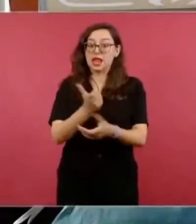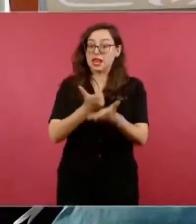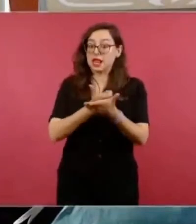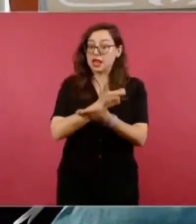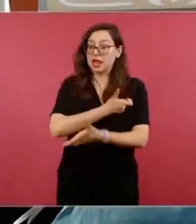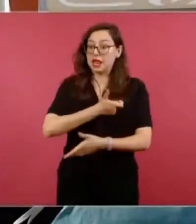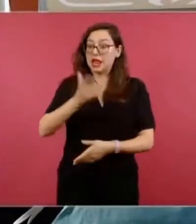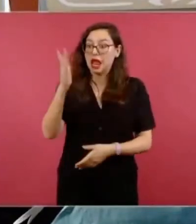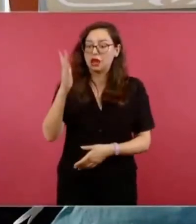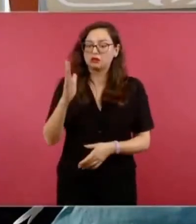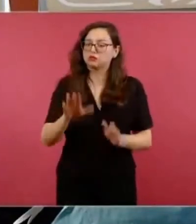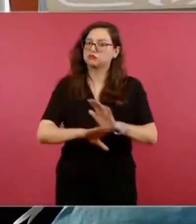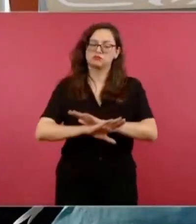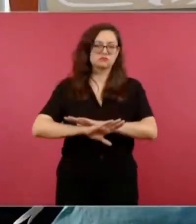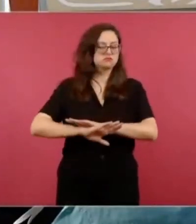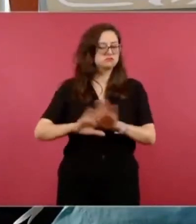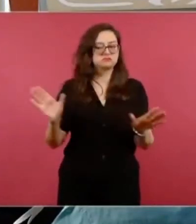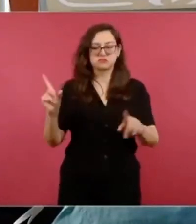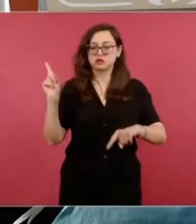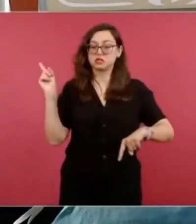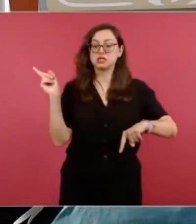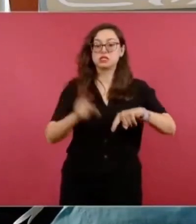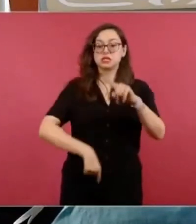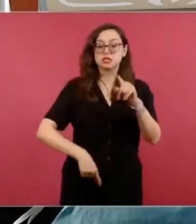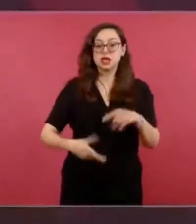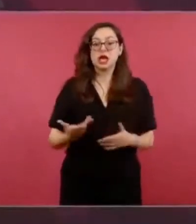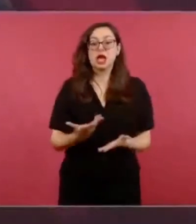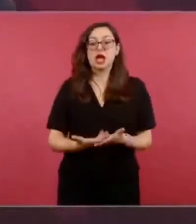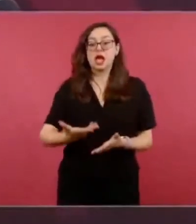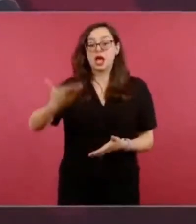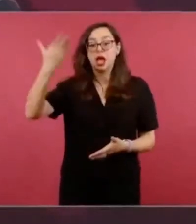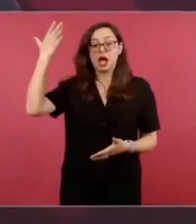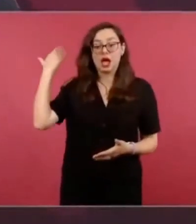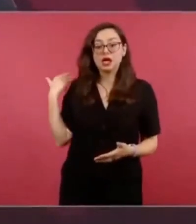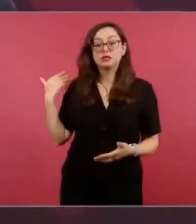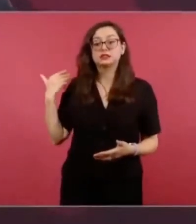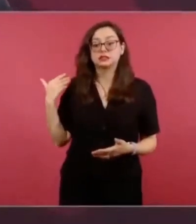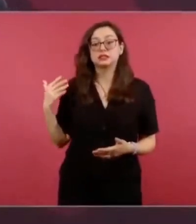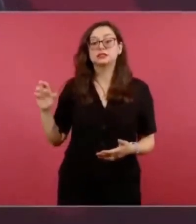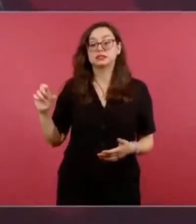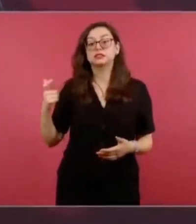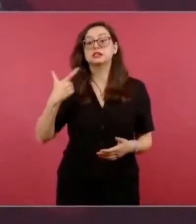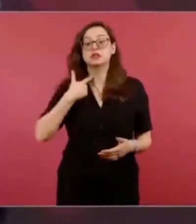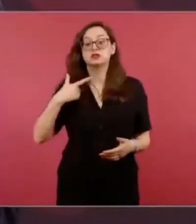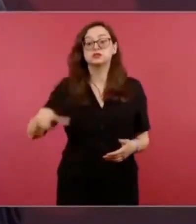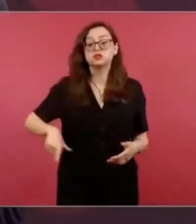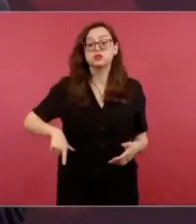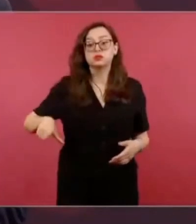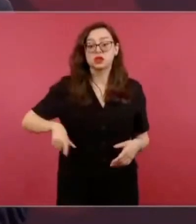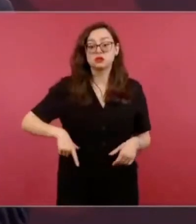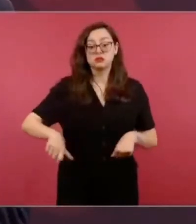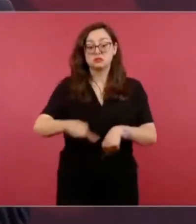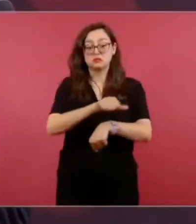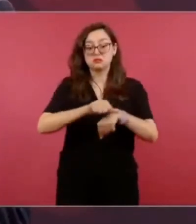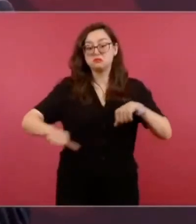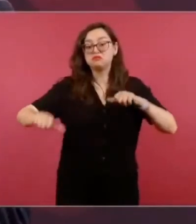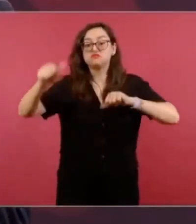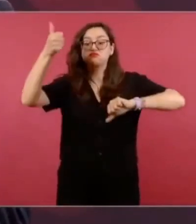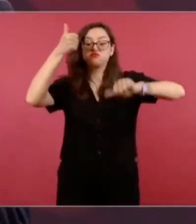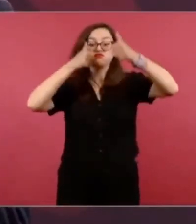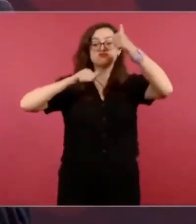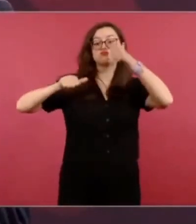Antes los funcionarios hacían hasta cirugía plástica a costillas del erario.